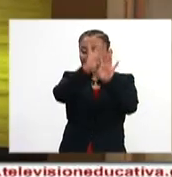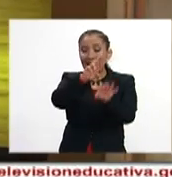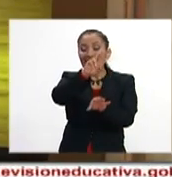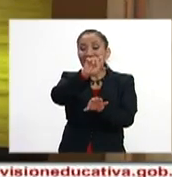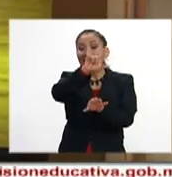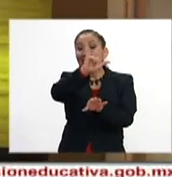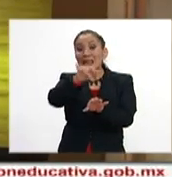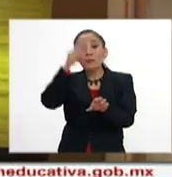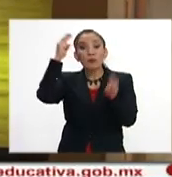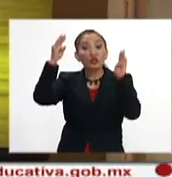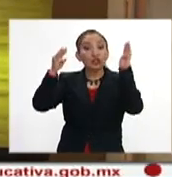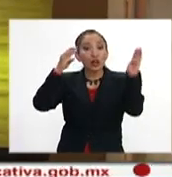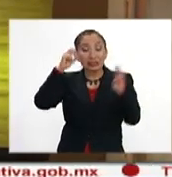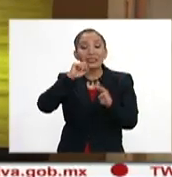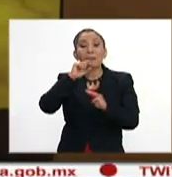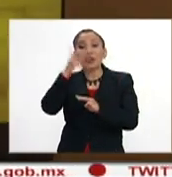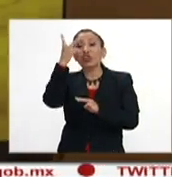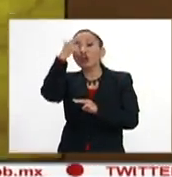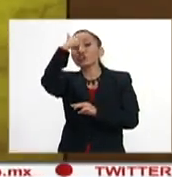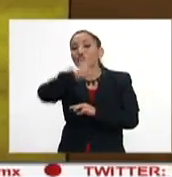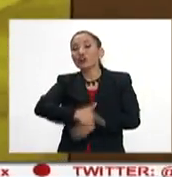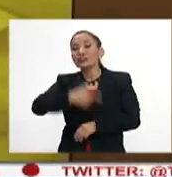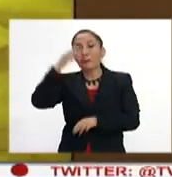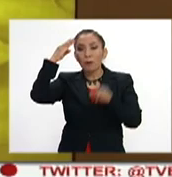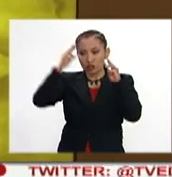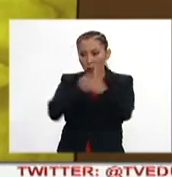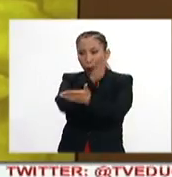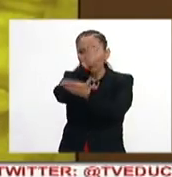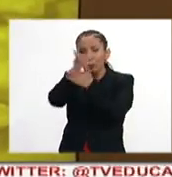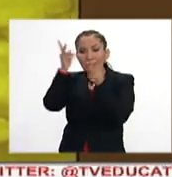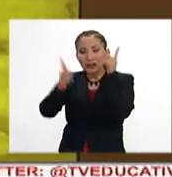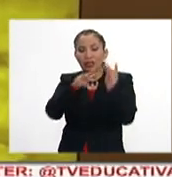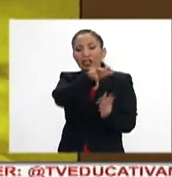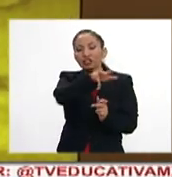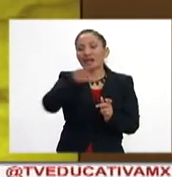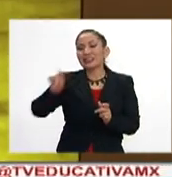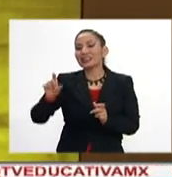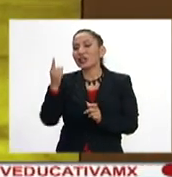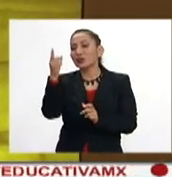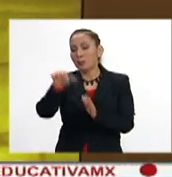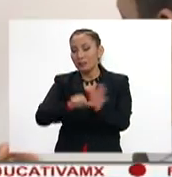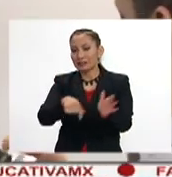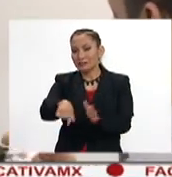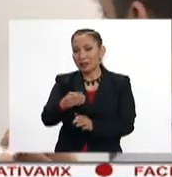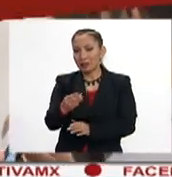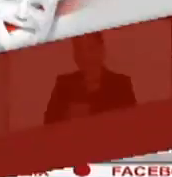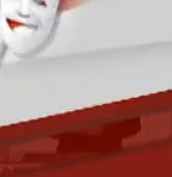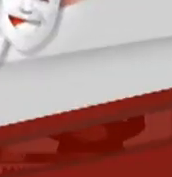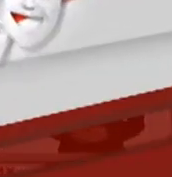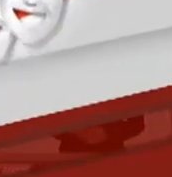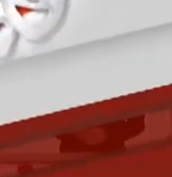de Museos, así como 2 noches de museo, el 18 y el 31 de este mes.